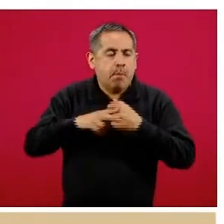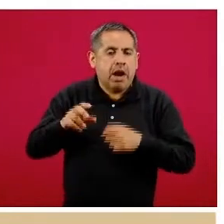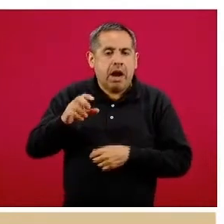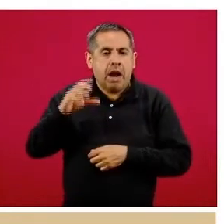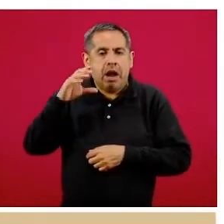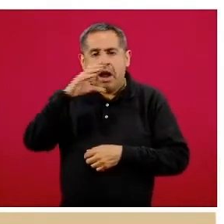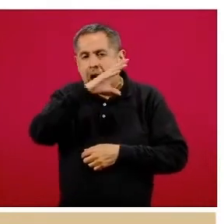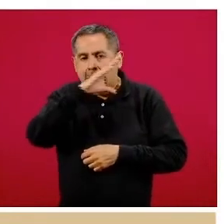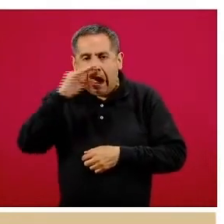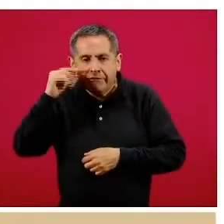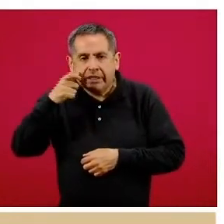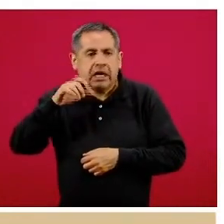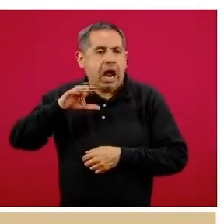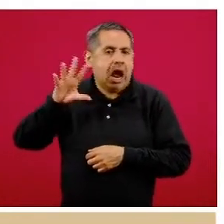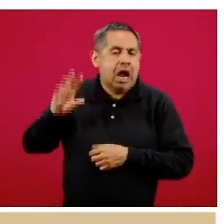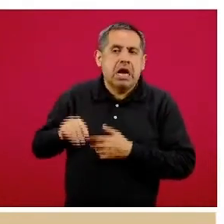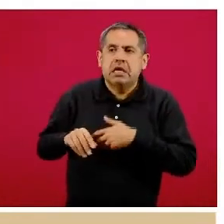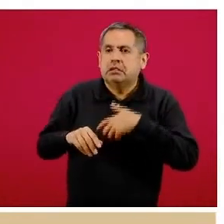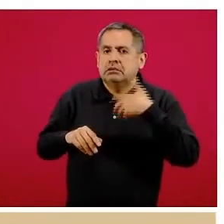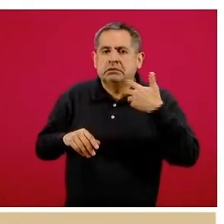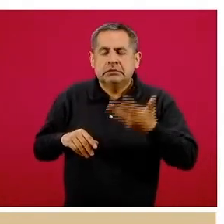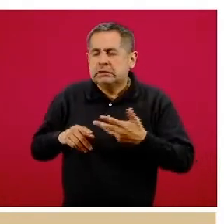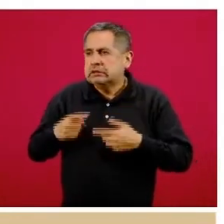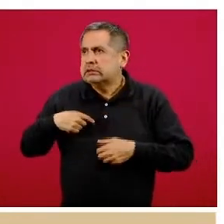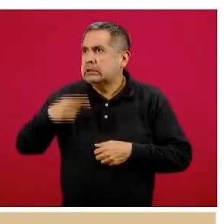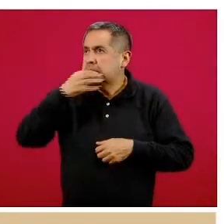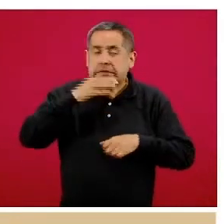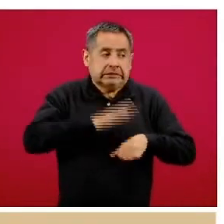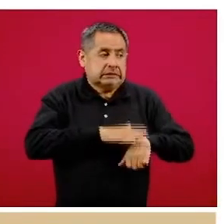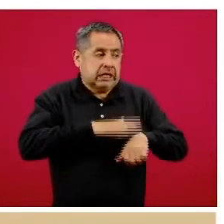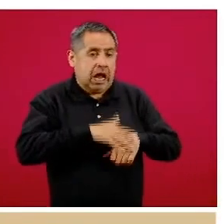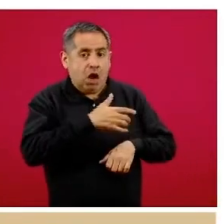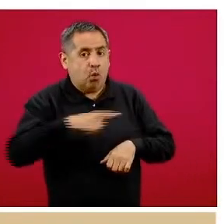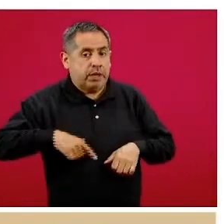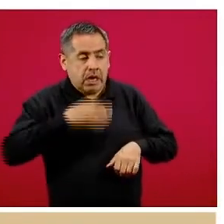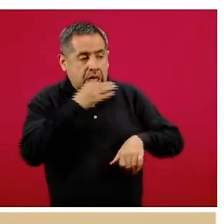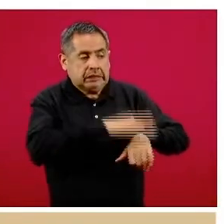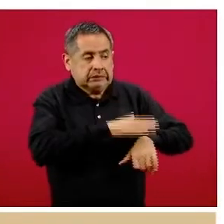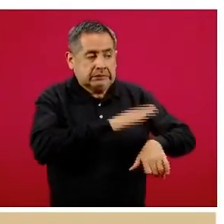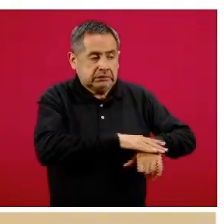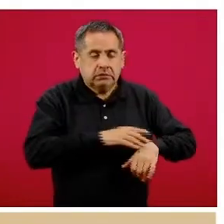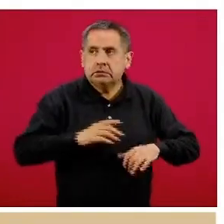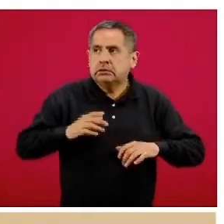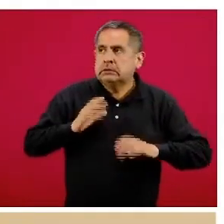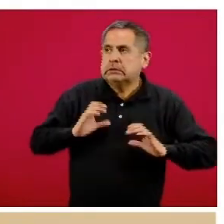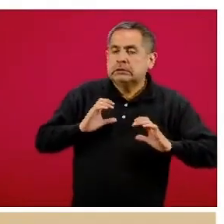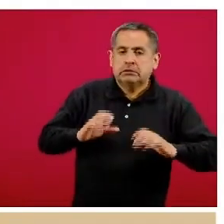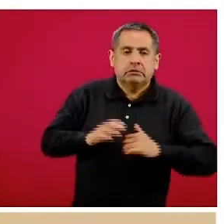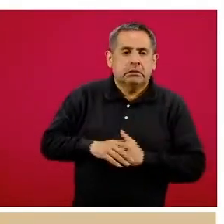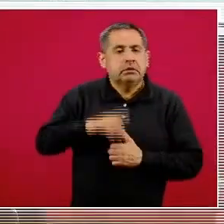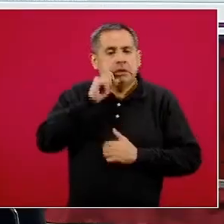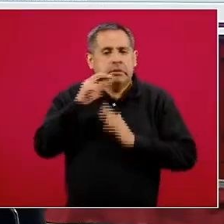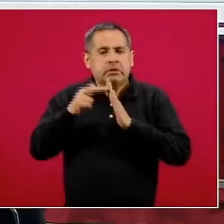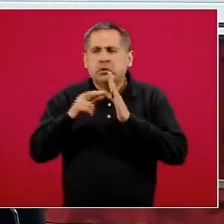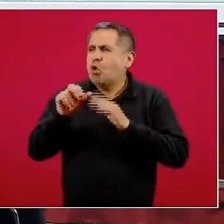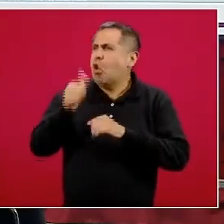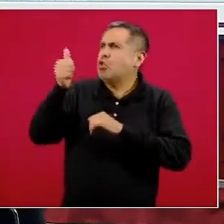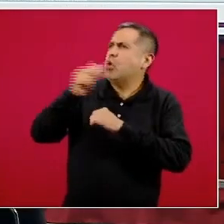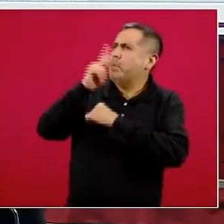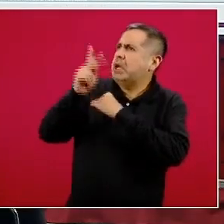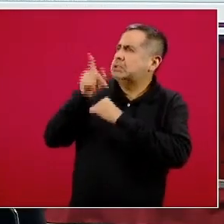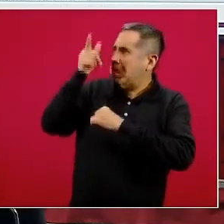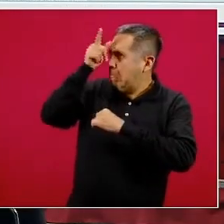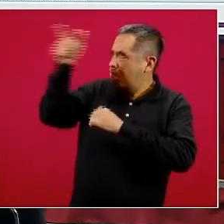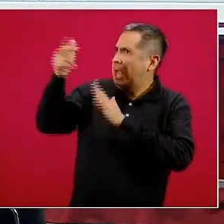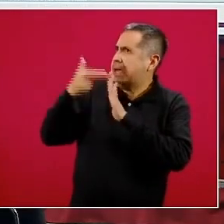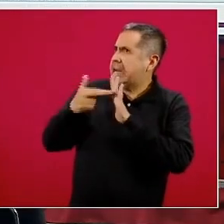y vamos emitiendo información para la toma de decisiones. También revisamos qué medidas han sido implementadas por otros países